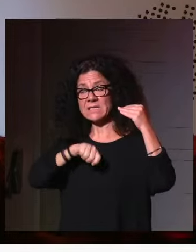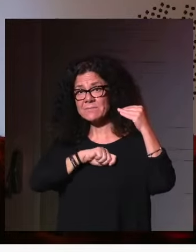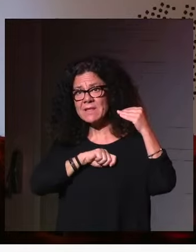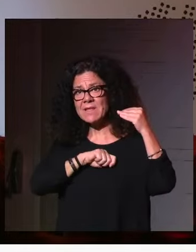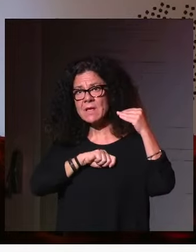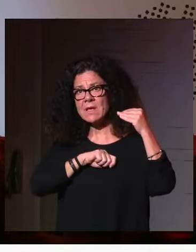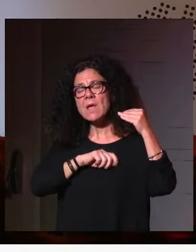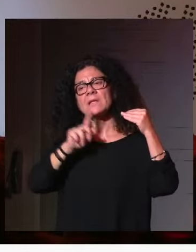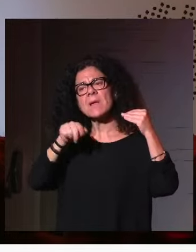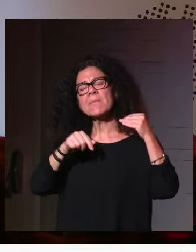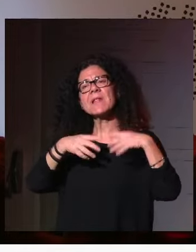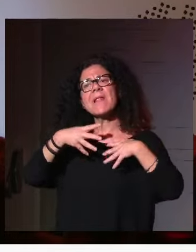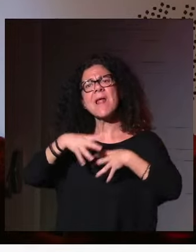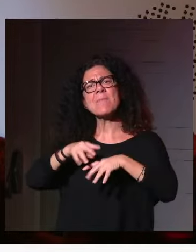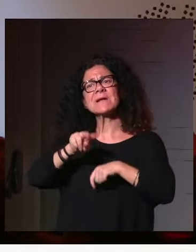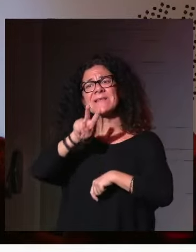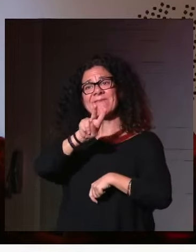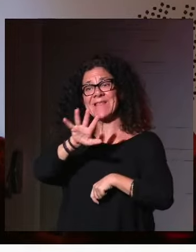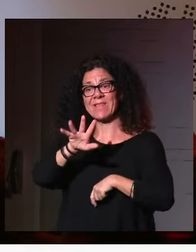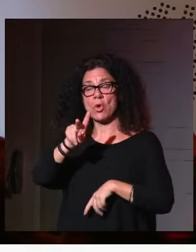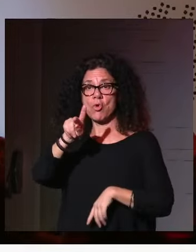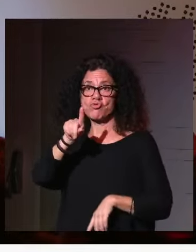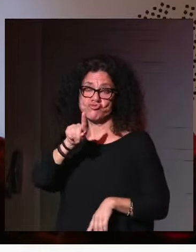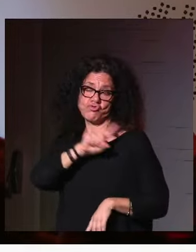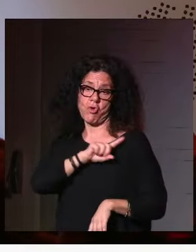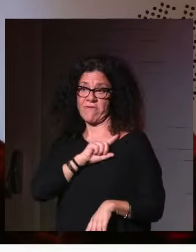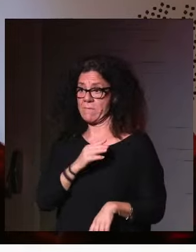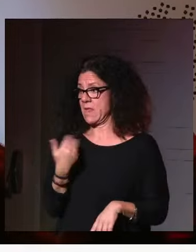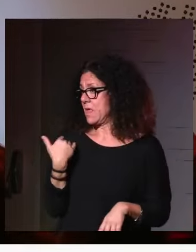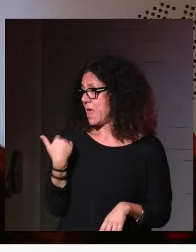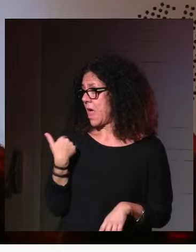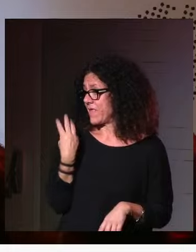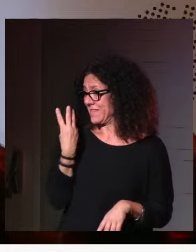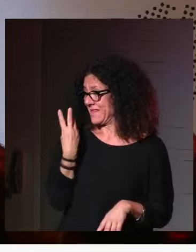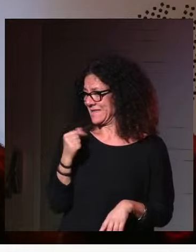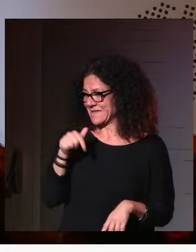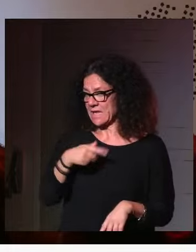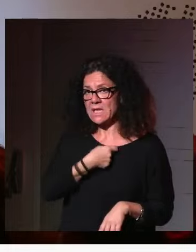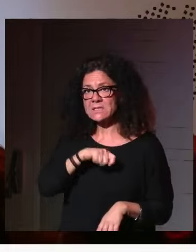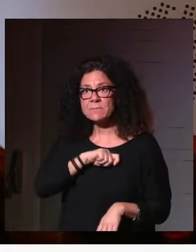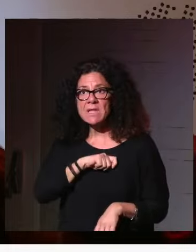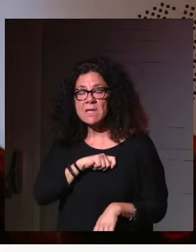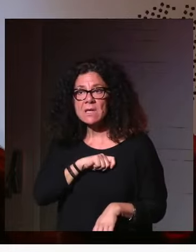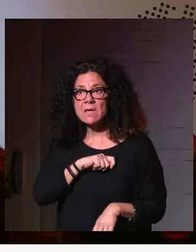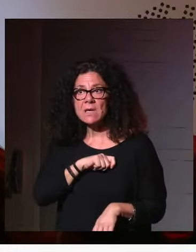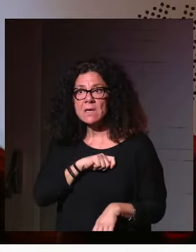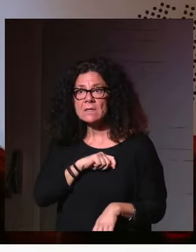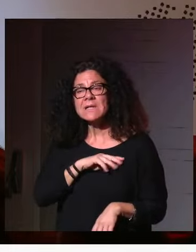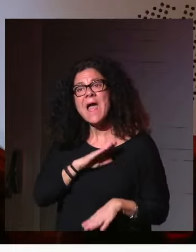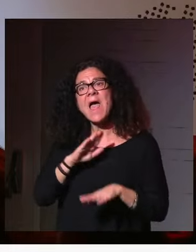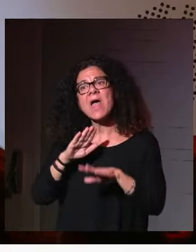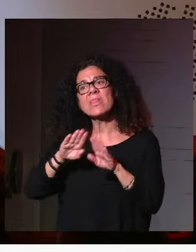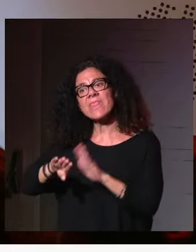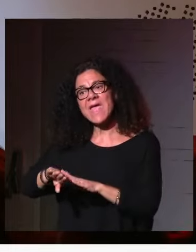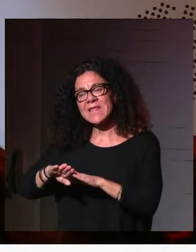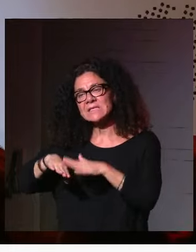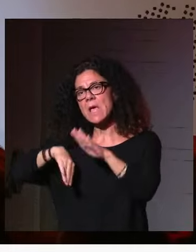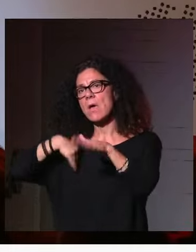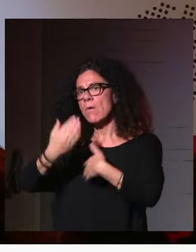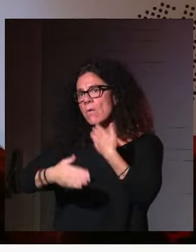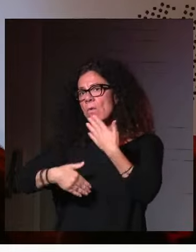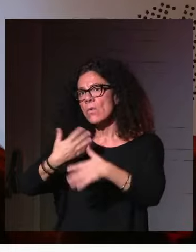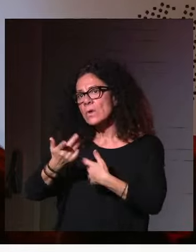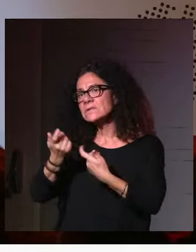a la marcha del 25 de noviembre ahora hace TR días en España el la derecha diario está